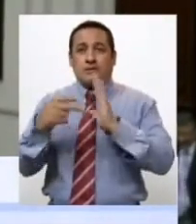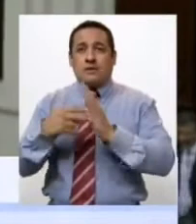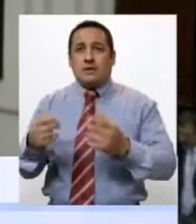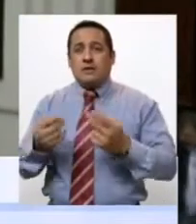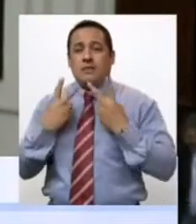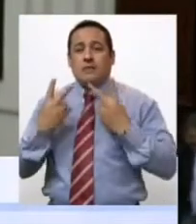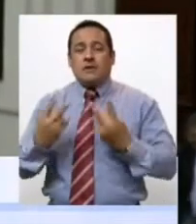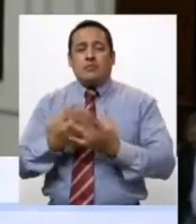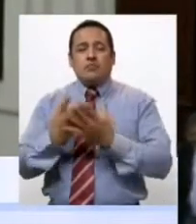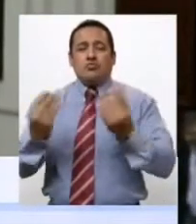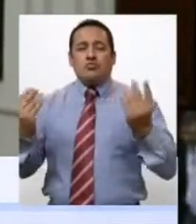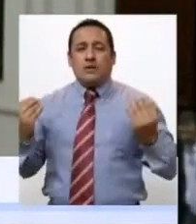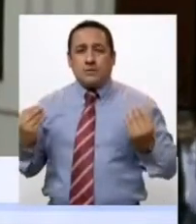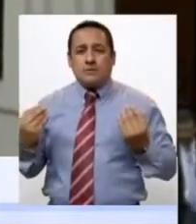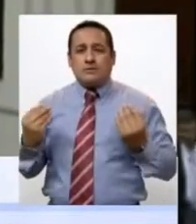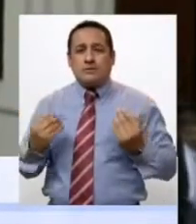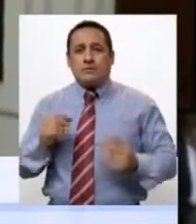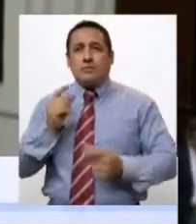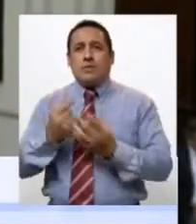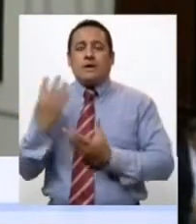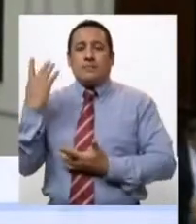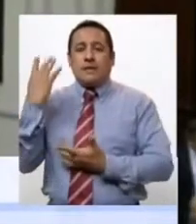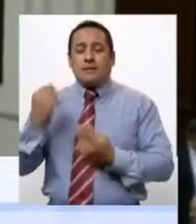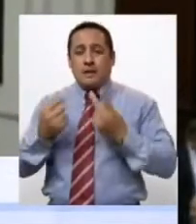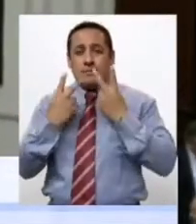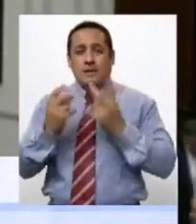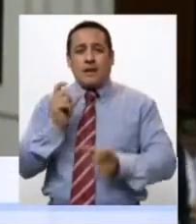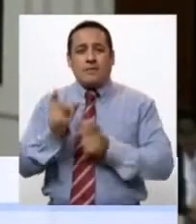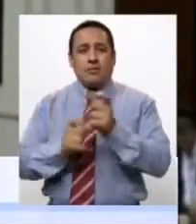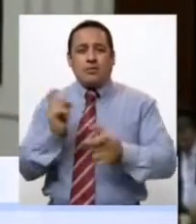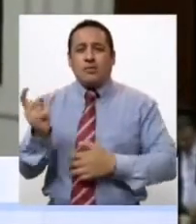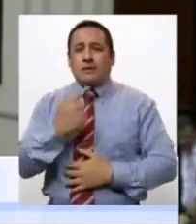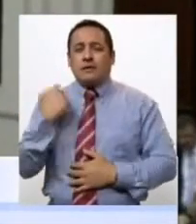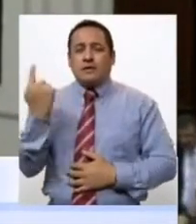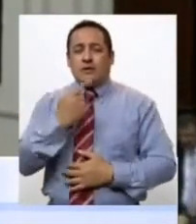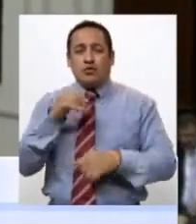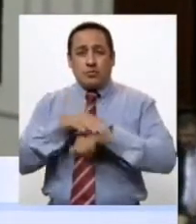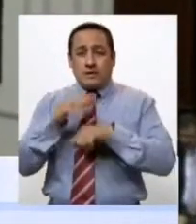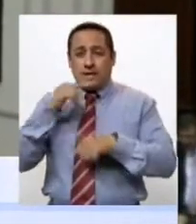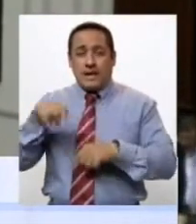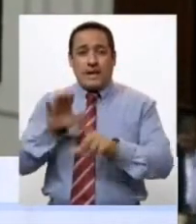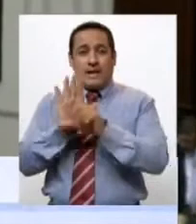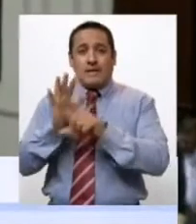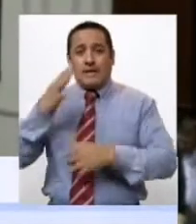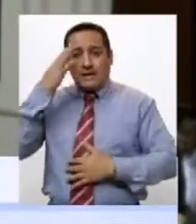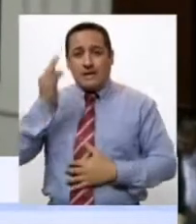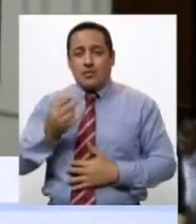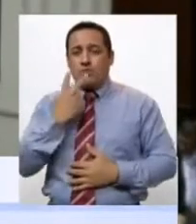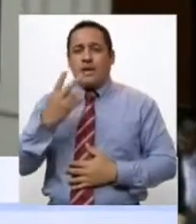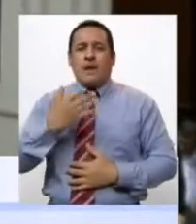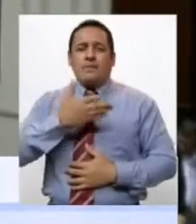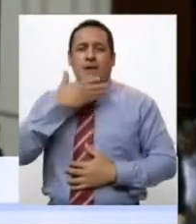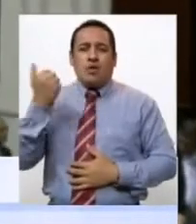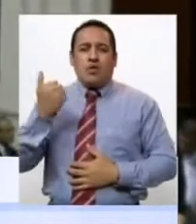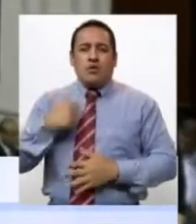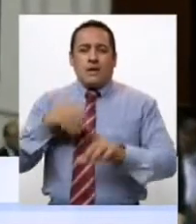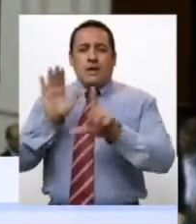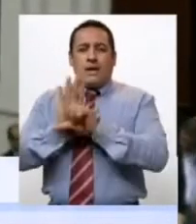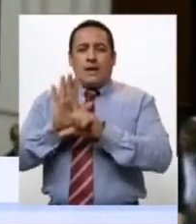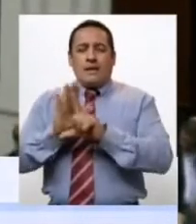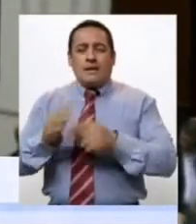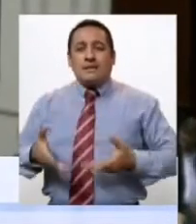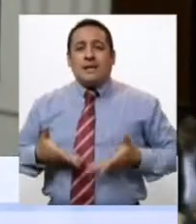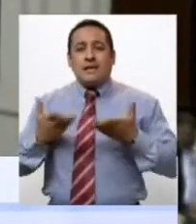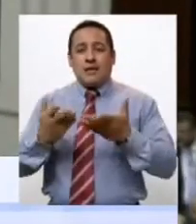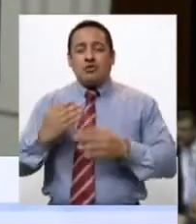imaginan, digamos, la expectativa que se ha generado en la ciudadanía respecto a esta ley que se considera una de las mejores legislaciones